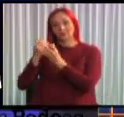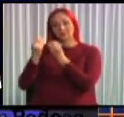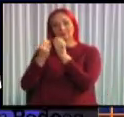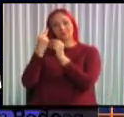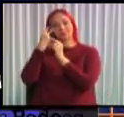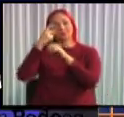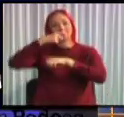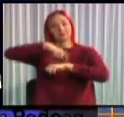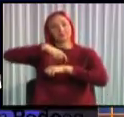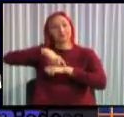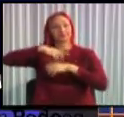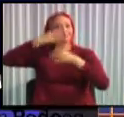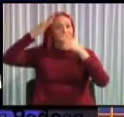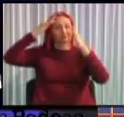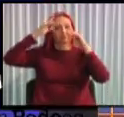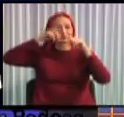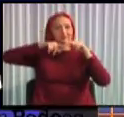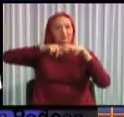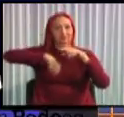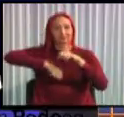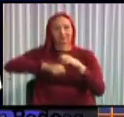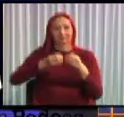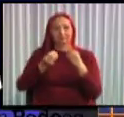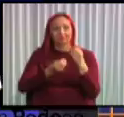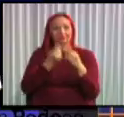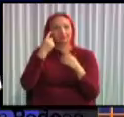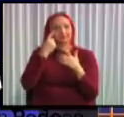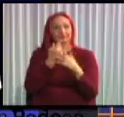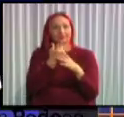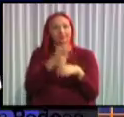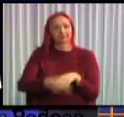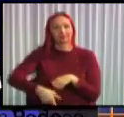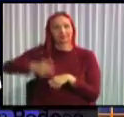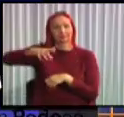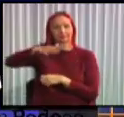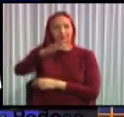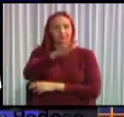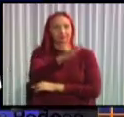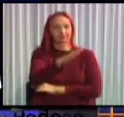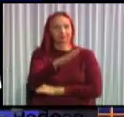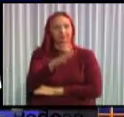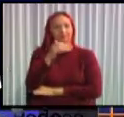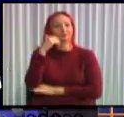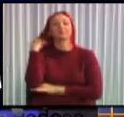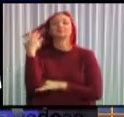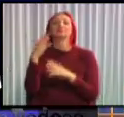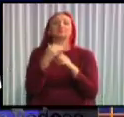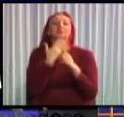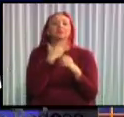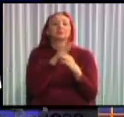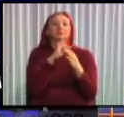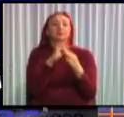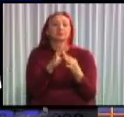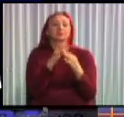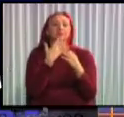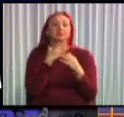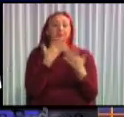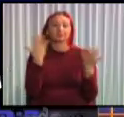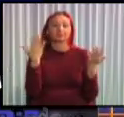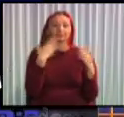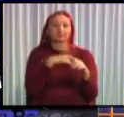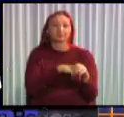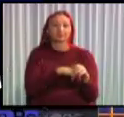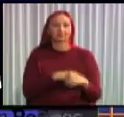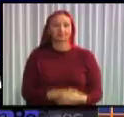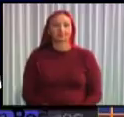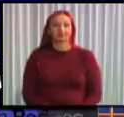Roger. Dice que está lesionado, no puede patear la bola, pero con el yo-yo sí es más o menos. No, ya no, veo pero que es la que no el... quiero hacerlos pasar mal. No quiere hacerlos pasar un mal